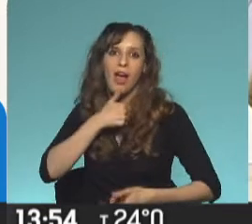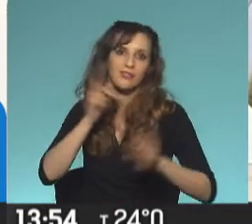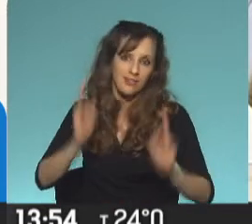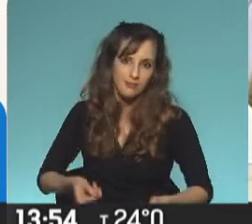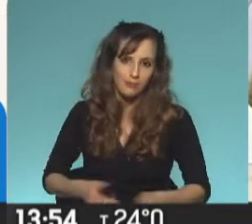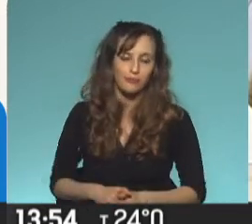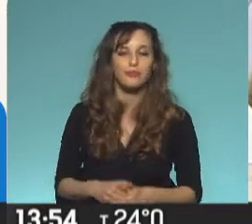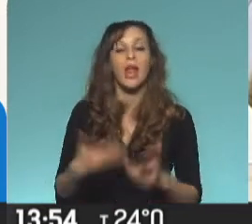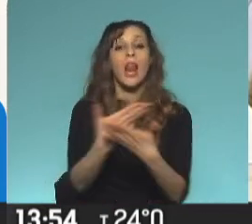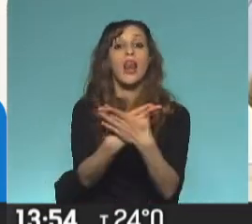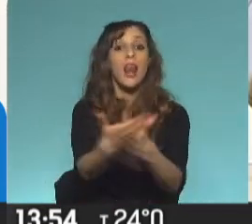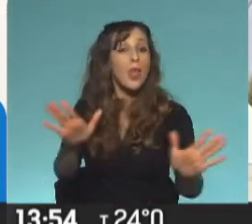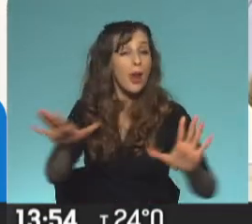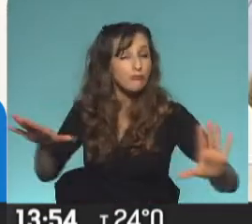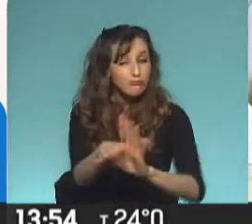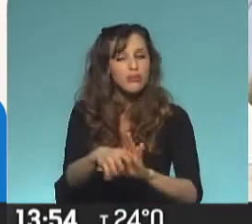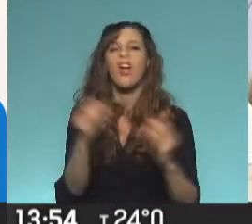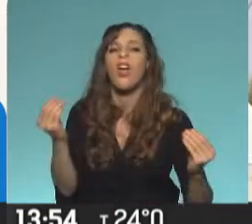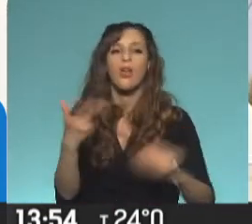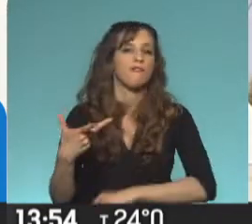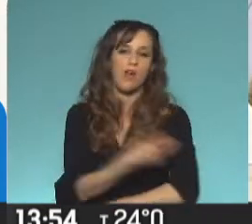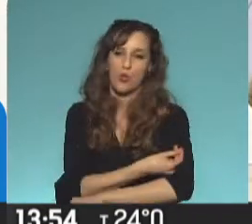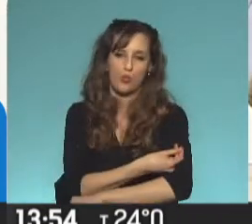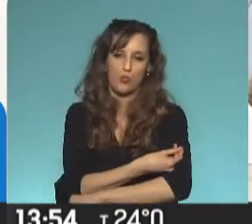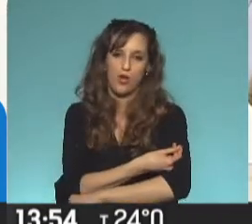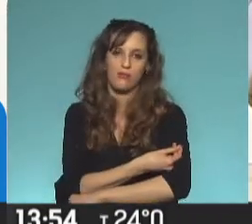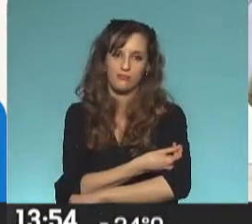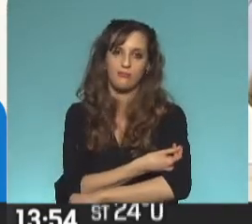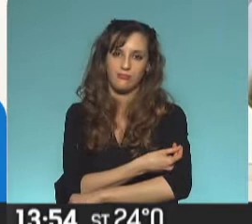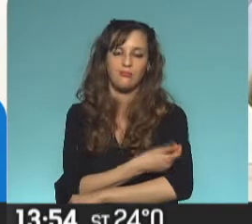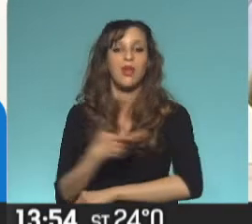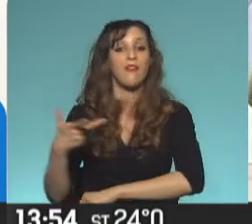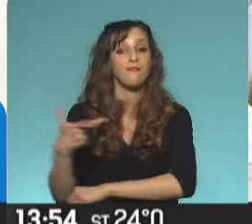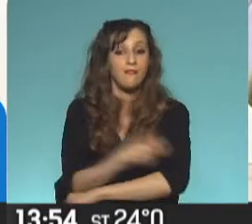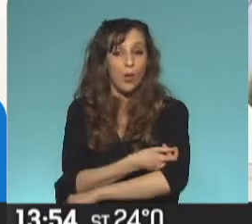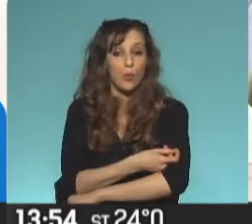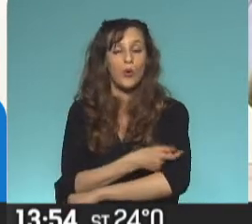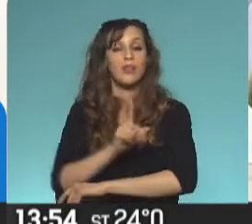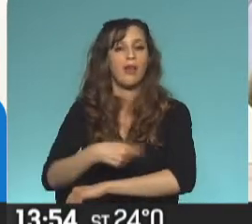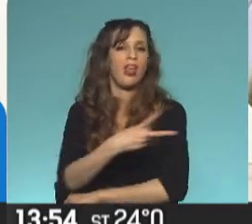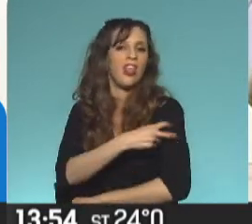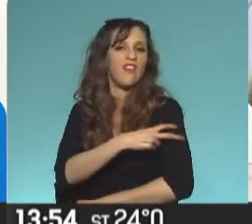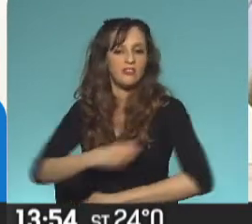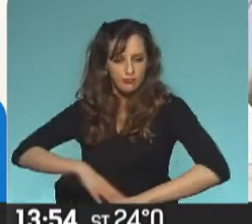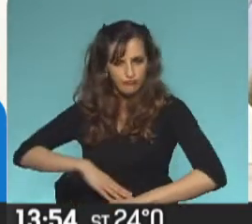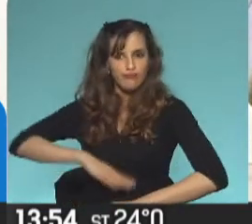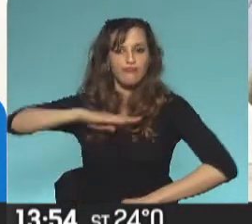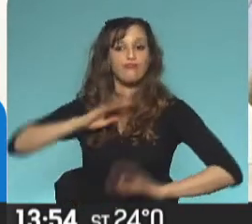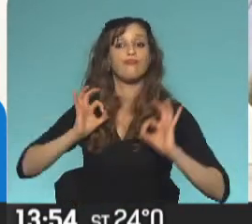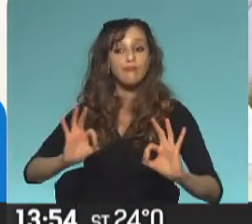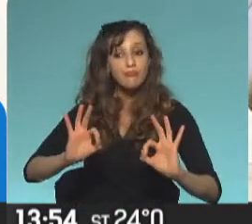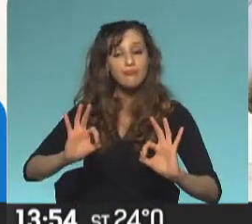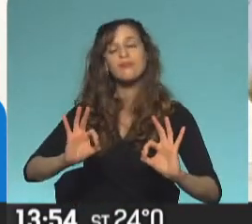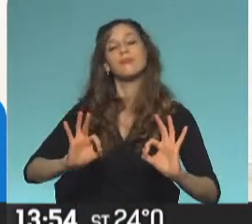es la vacuna la libertad en la vacuna poder vacunarse que el cuerpo genere las defensas y entonces